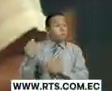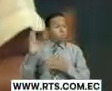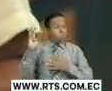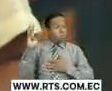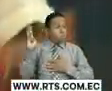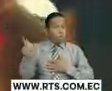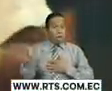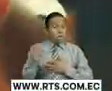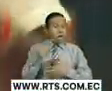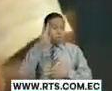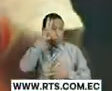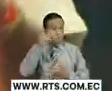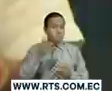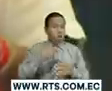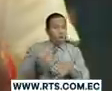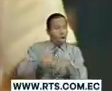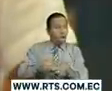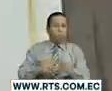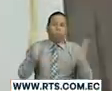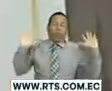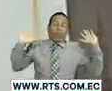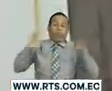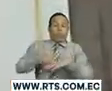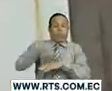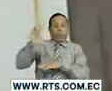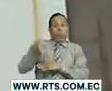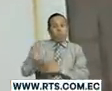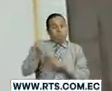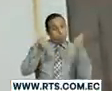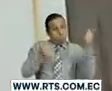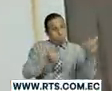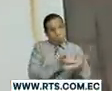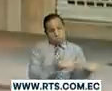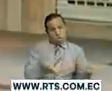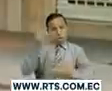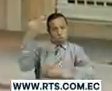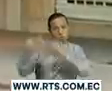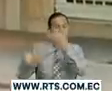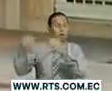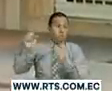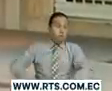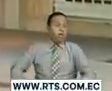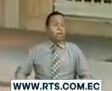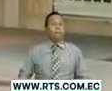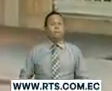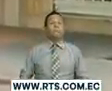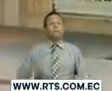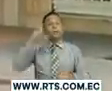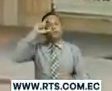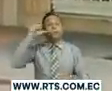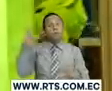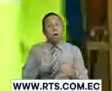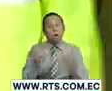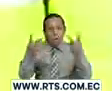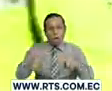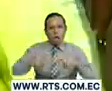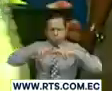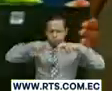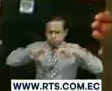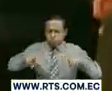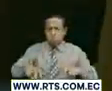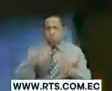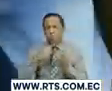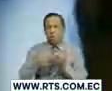créame que tienen que actuar como tienen que actuar. La Fiscalía también ha iniciado investigaciones en este tema. La semana anterior realizó varios